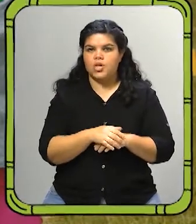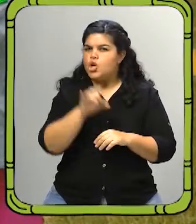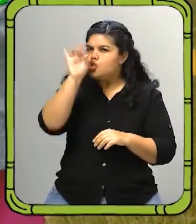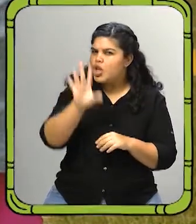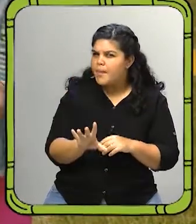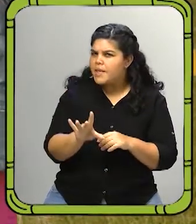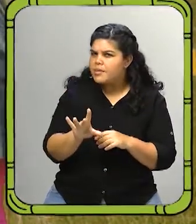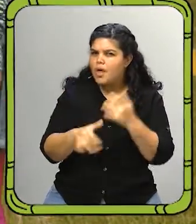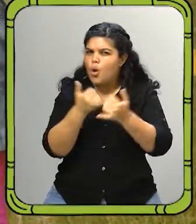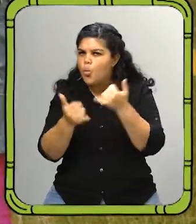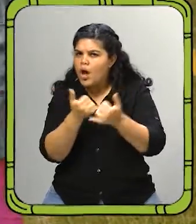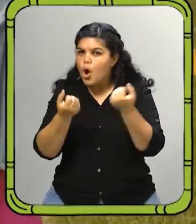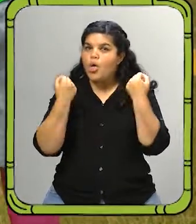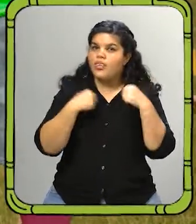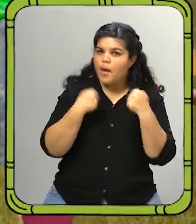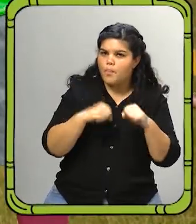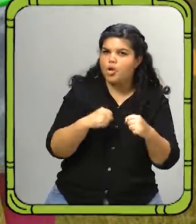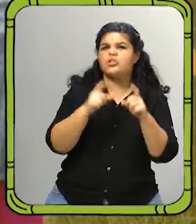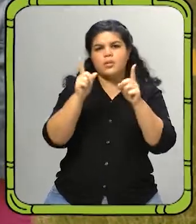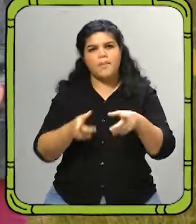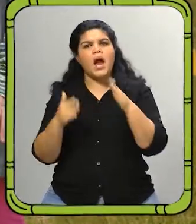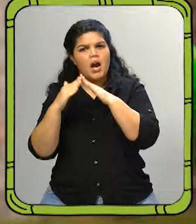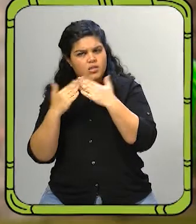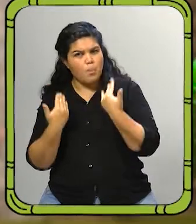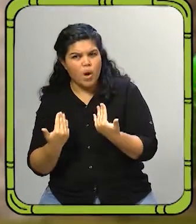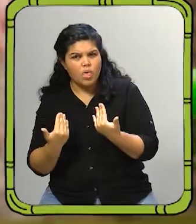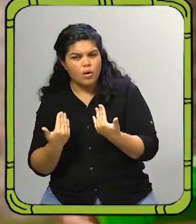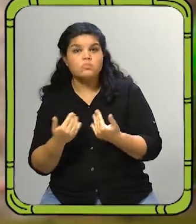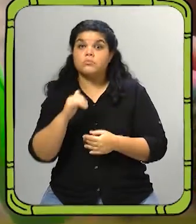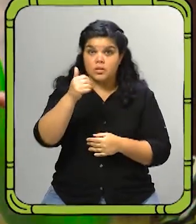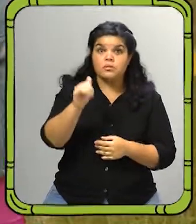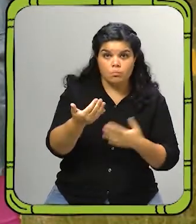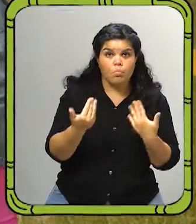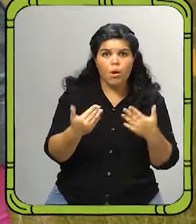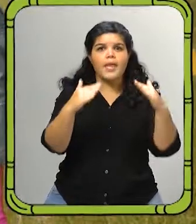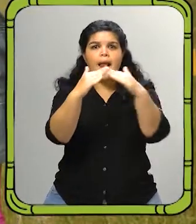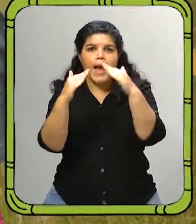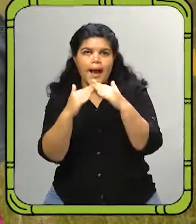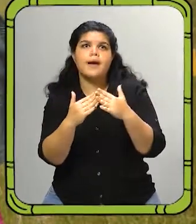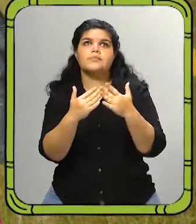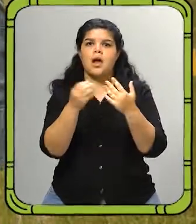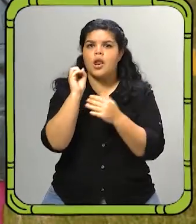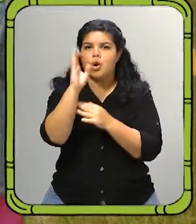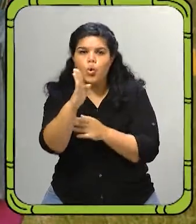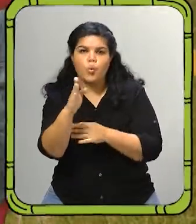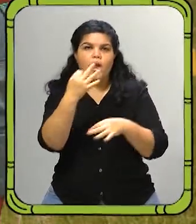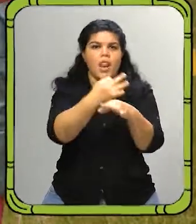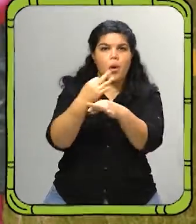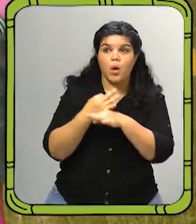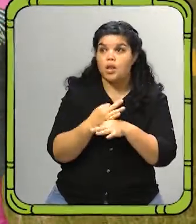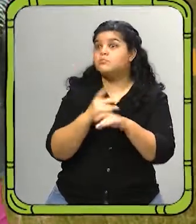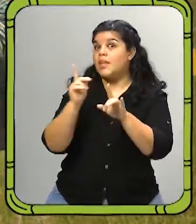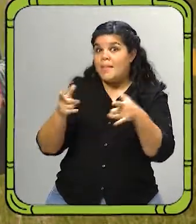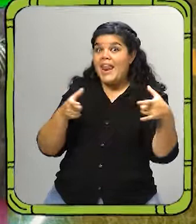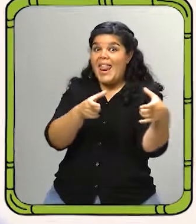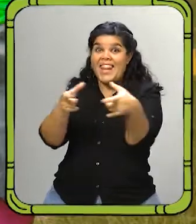deporte así o también vos podés jugar en tu casa hacer deporte. No. Cada uno puede hacer en su casa, en el club, en la escuela. ¿En la nave?